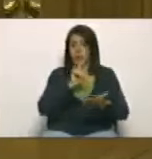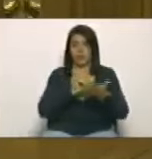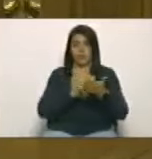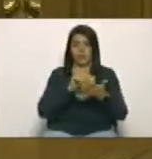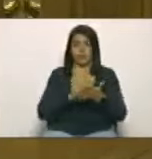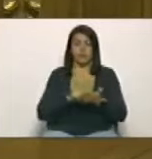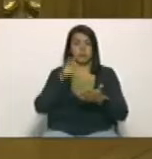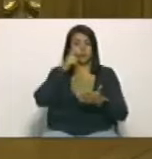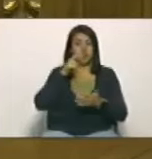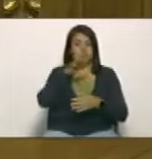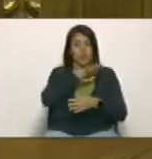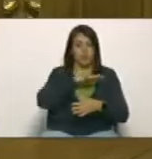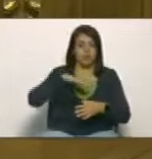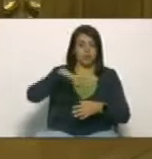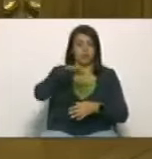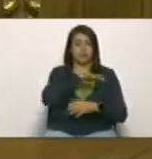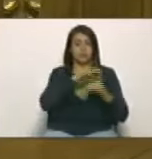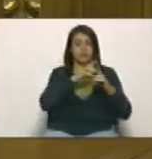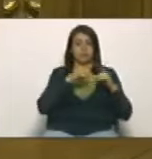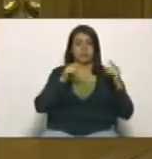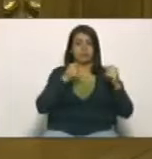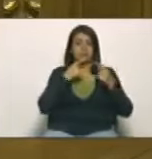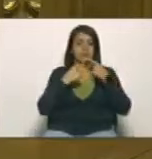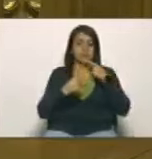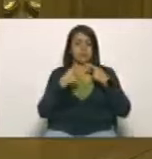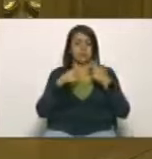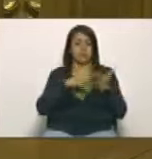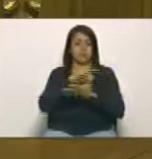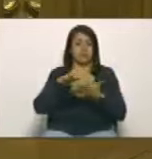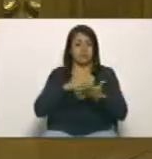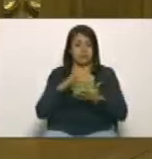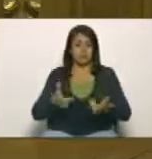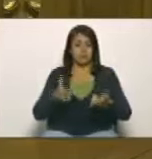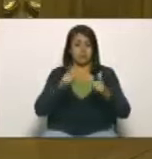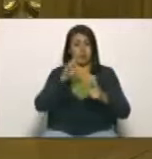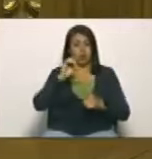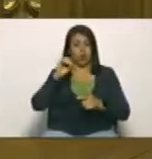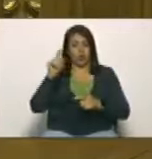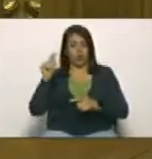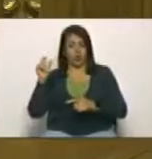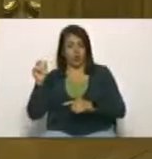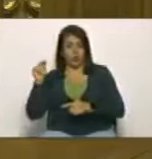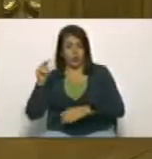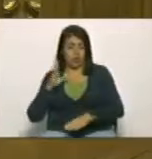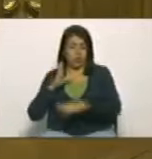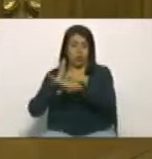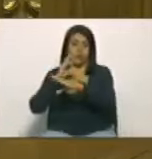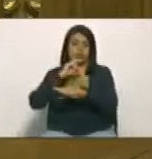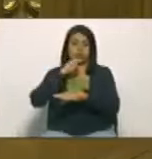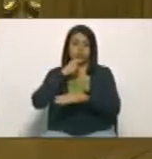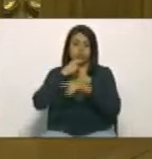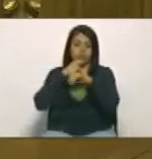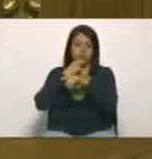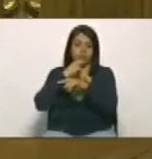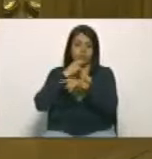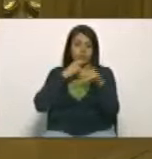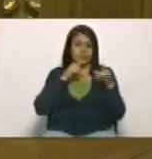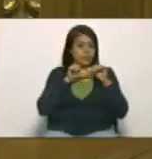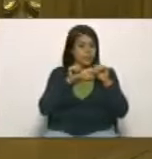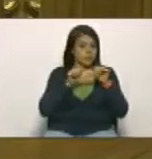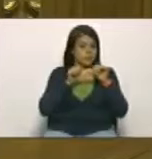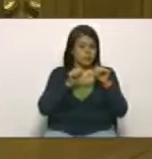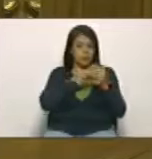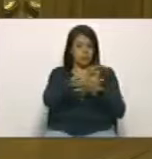completamente el pueblo palestino sin ver la agresión de la OTAN contra Rusia, sin revisar el